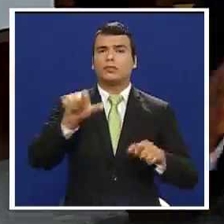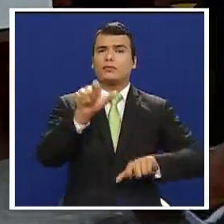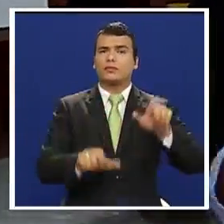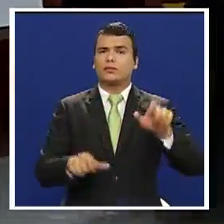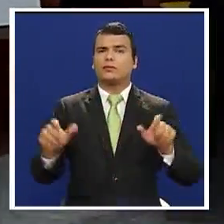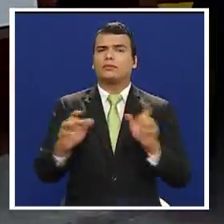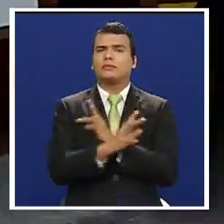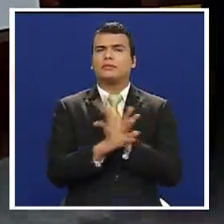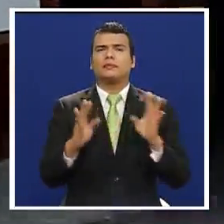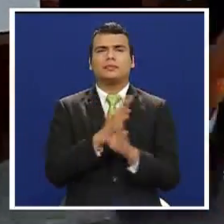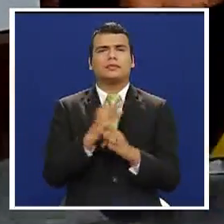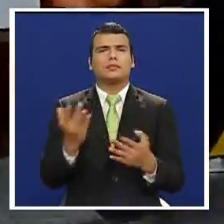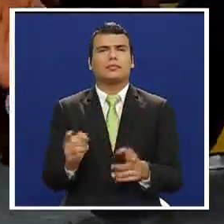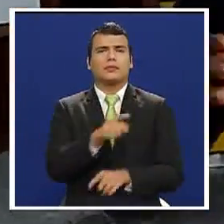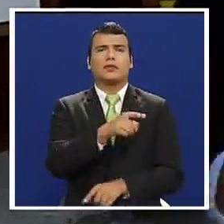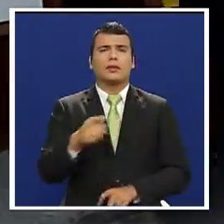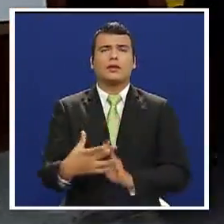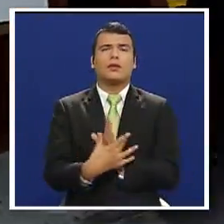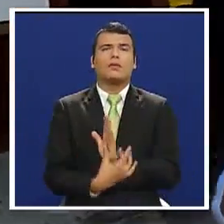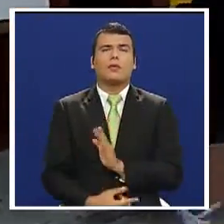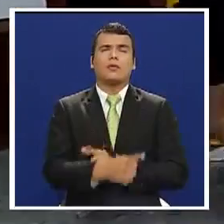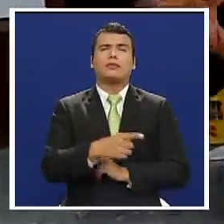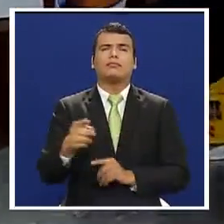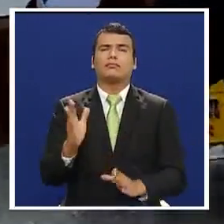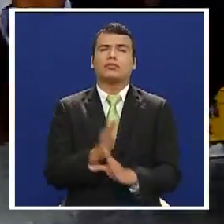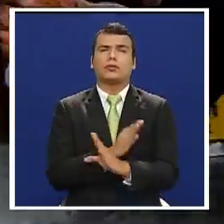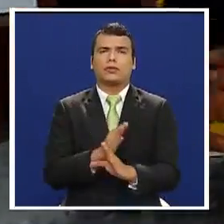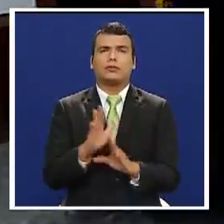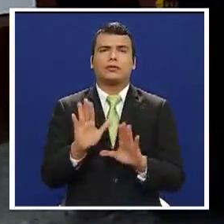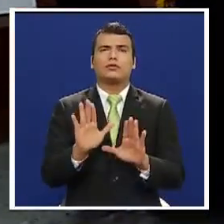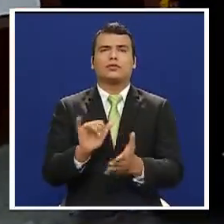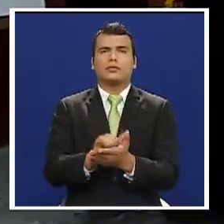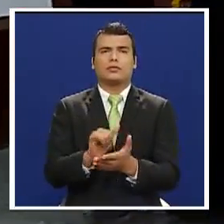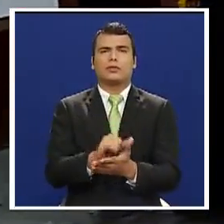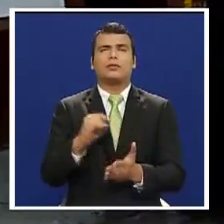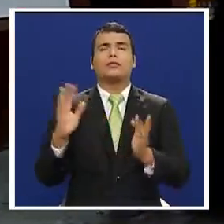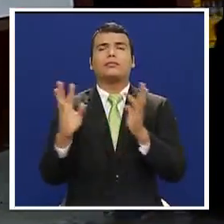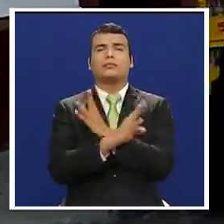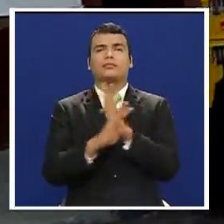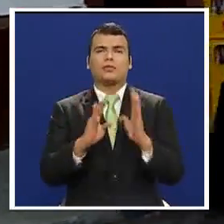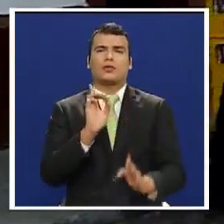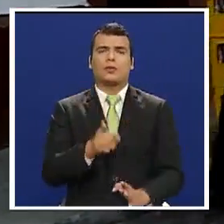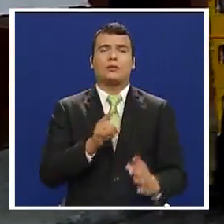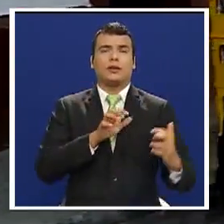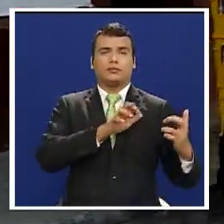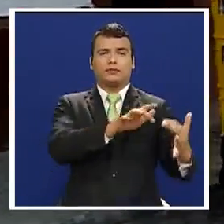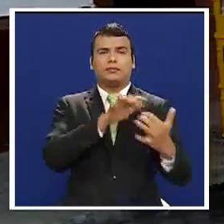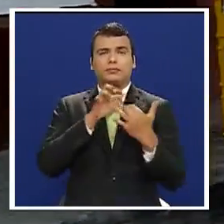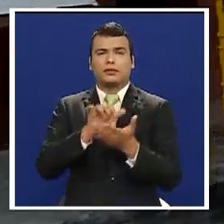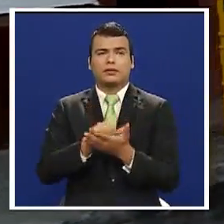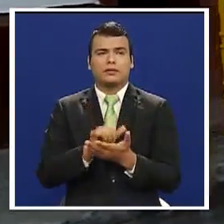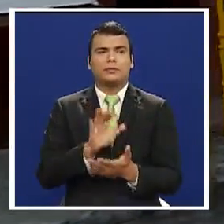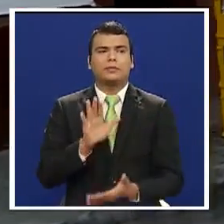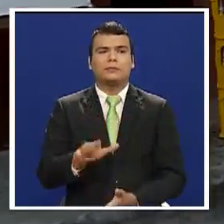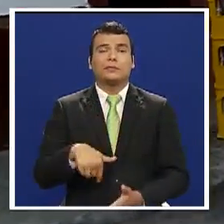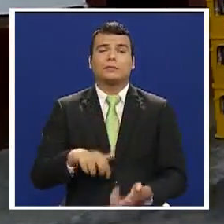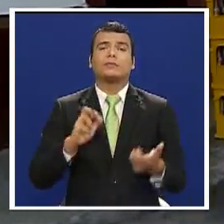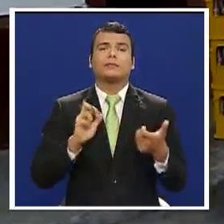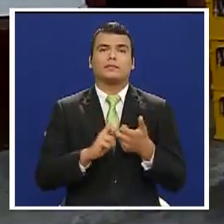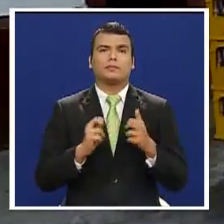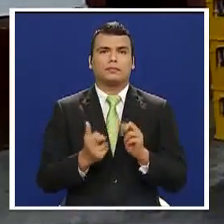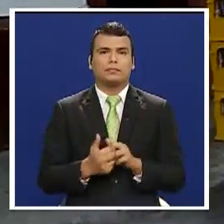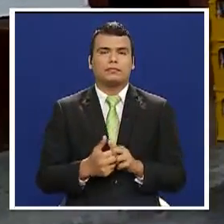Aquí utilizan esta herramienta para movilizarse dentro del contexto urbano, al igual que los taxis. Pero